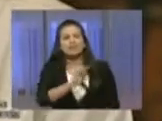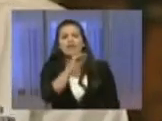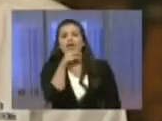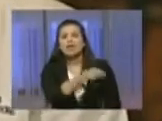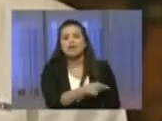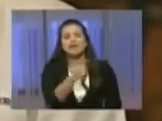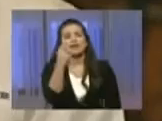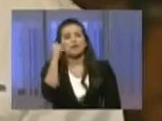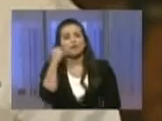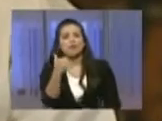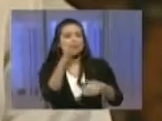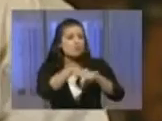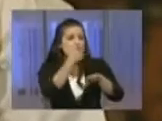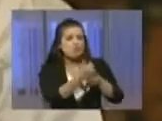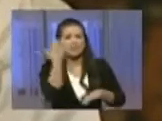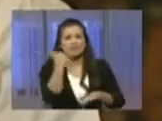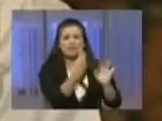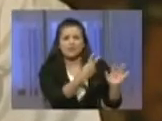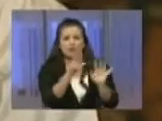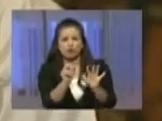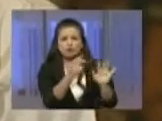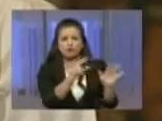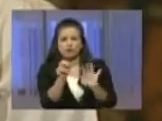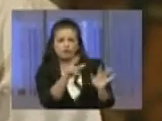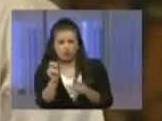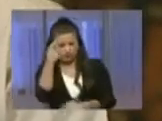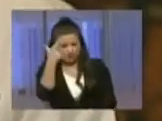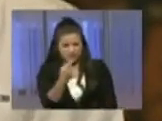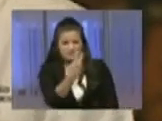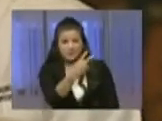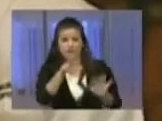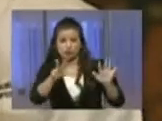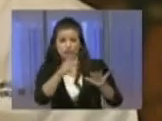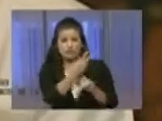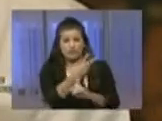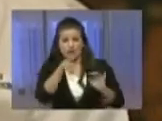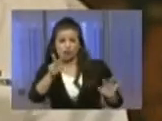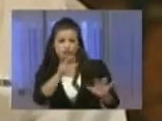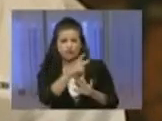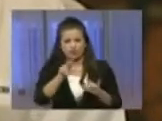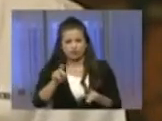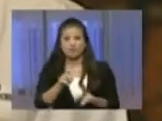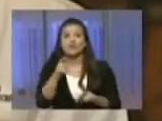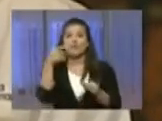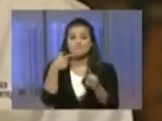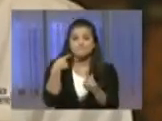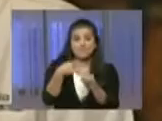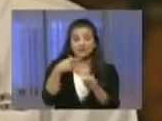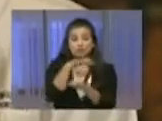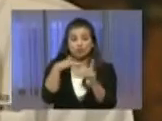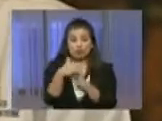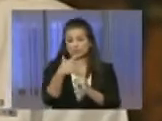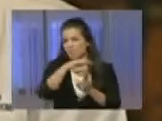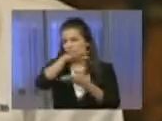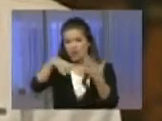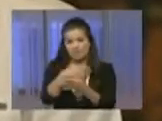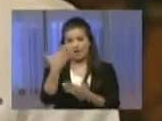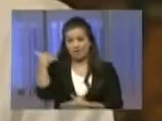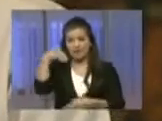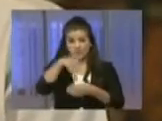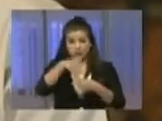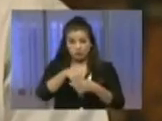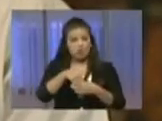28 28 y esa situación del descalabro que hubo en las elecciones de esa oportunidad ocurrió porque no se cumplieron los